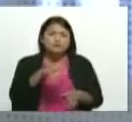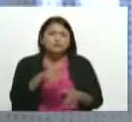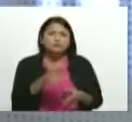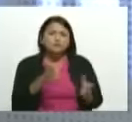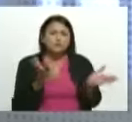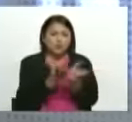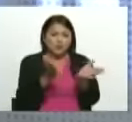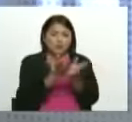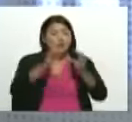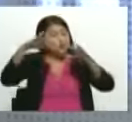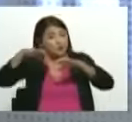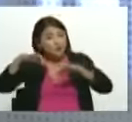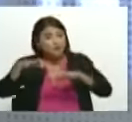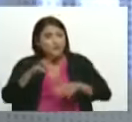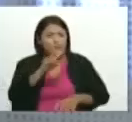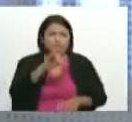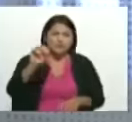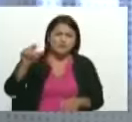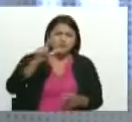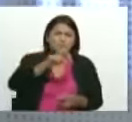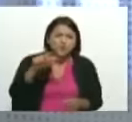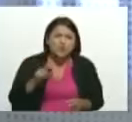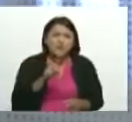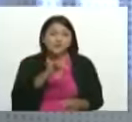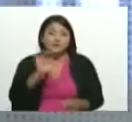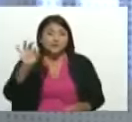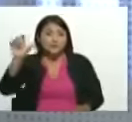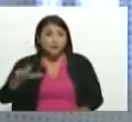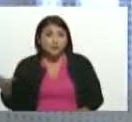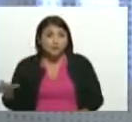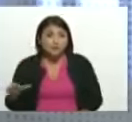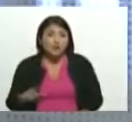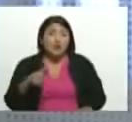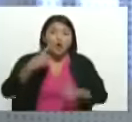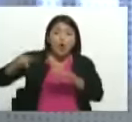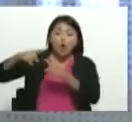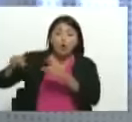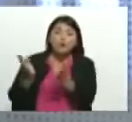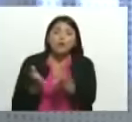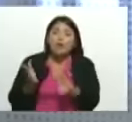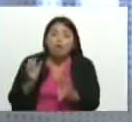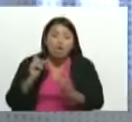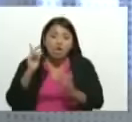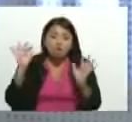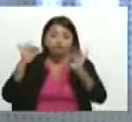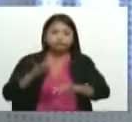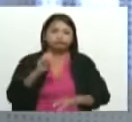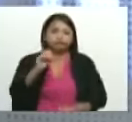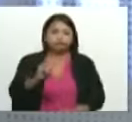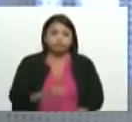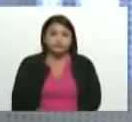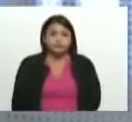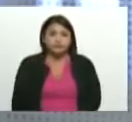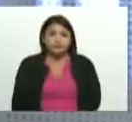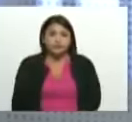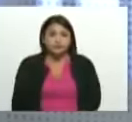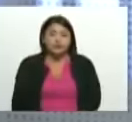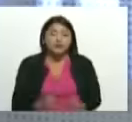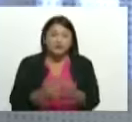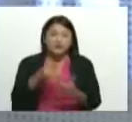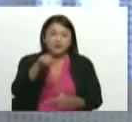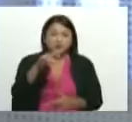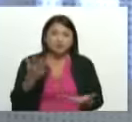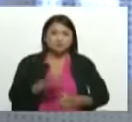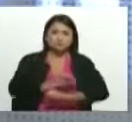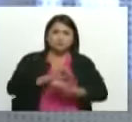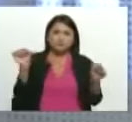determinado, además llovió, 200 personas, 100 personas, pero había centros donde no asistió nadie. Entonces, estadísticamente es imposible que presenten